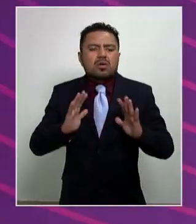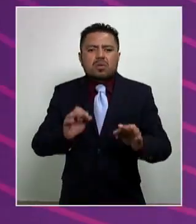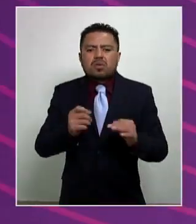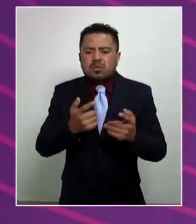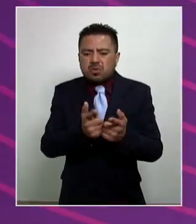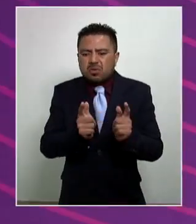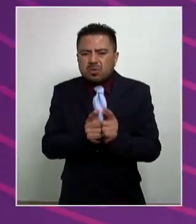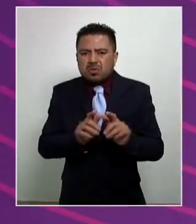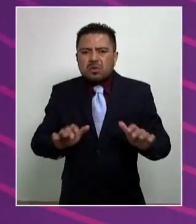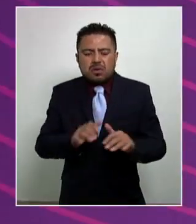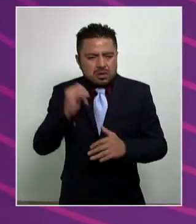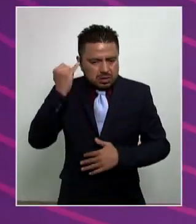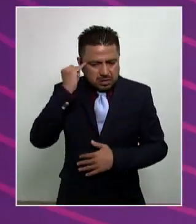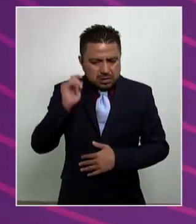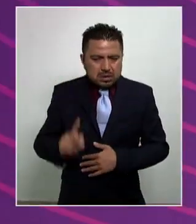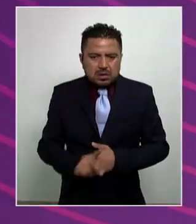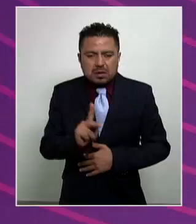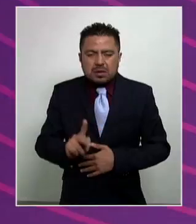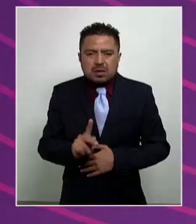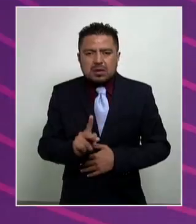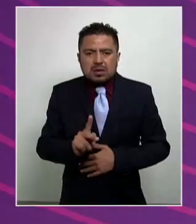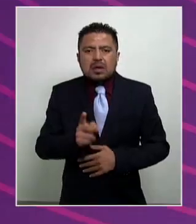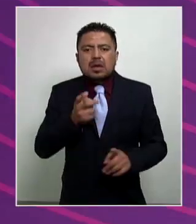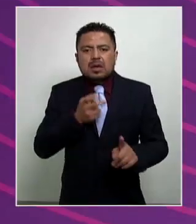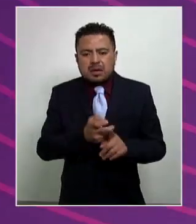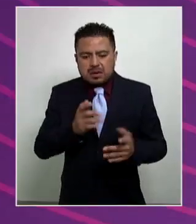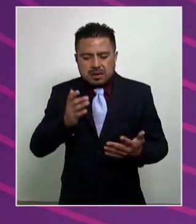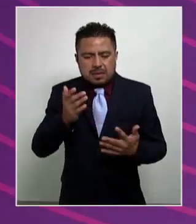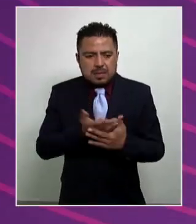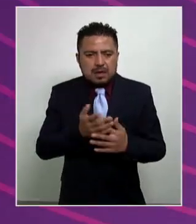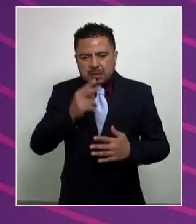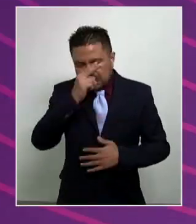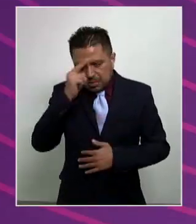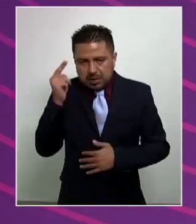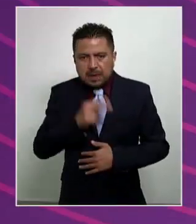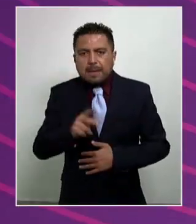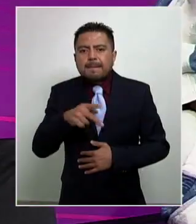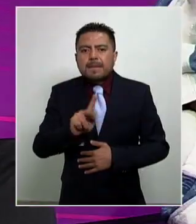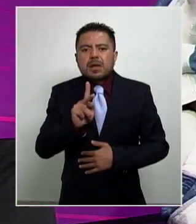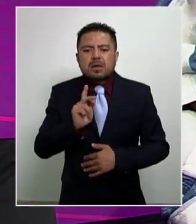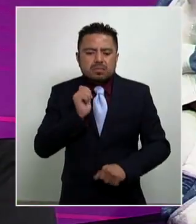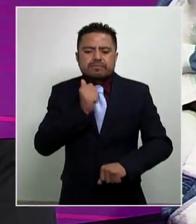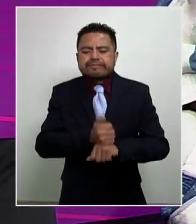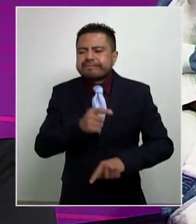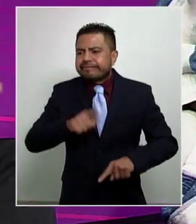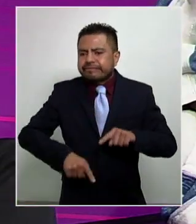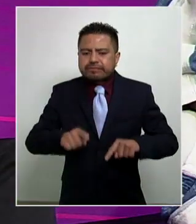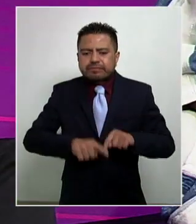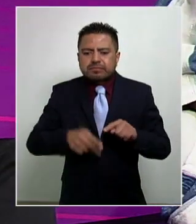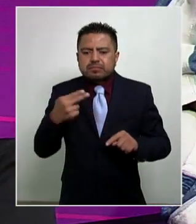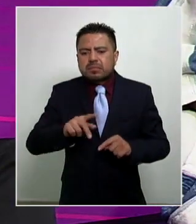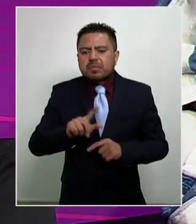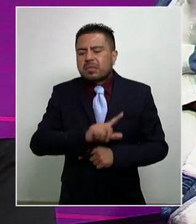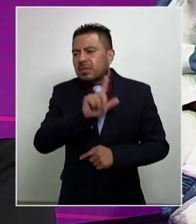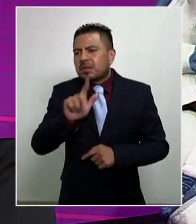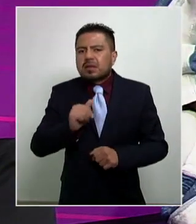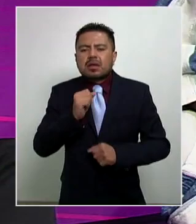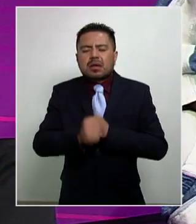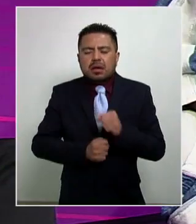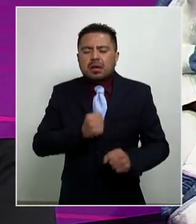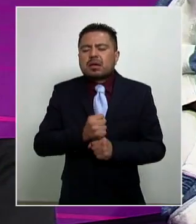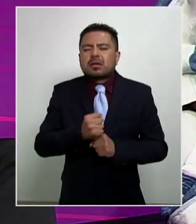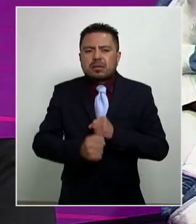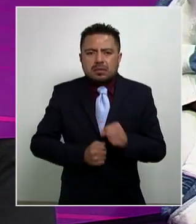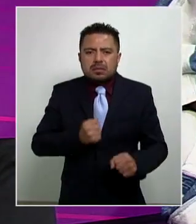étnico indígena de esta parte mexicana. Pero la autoadscripción viene después, ya con los años,